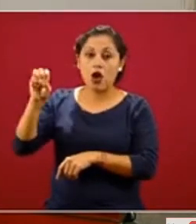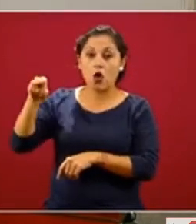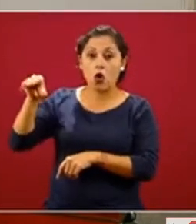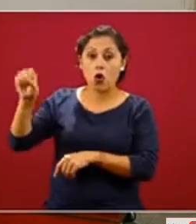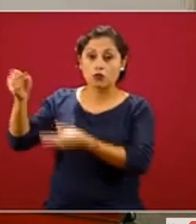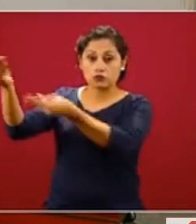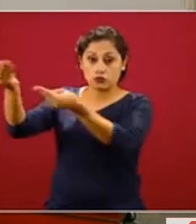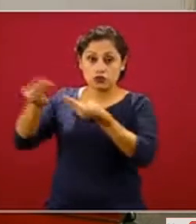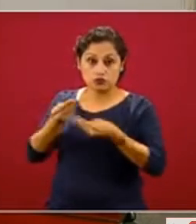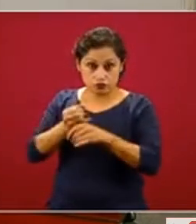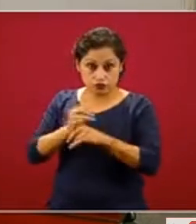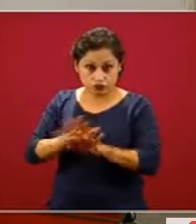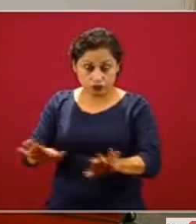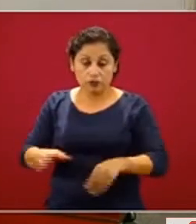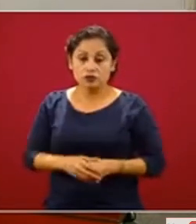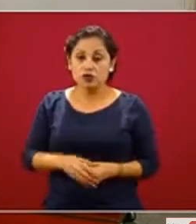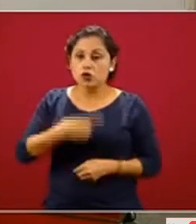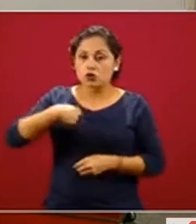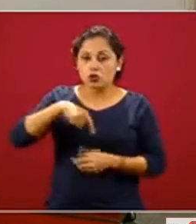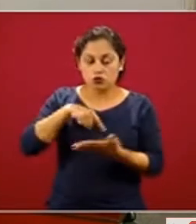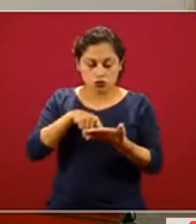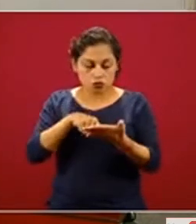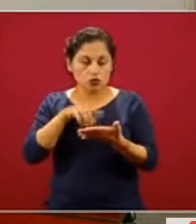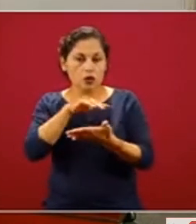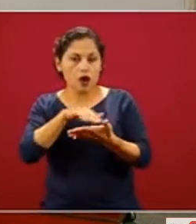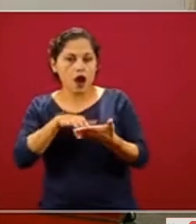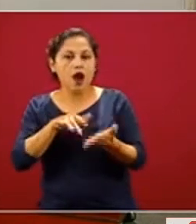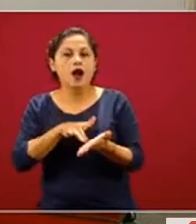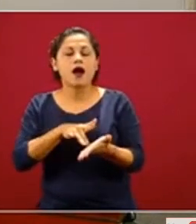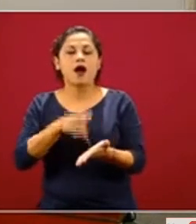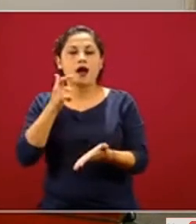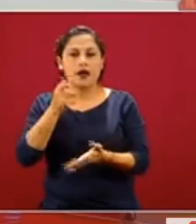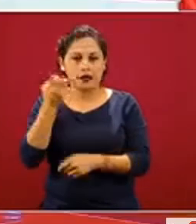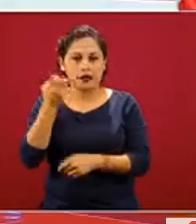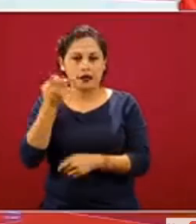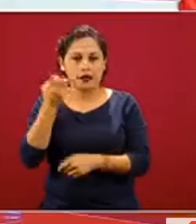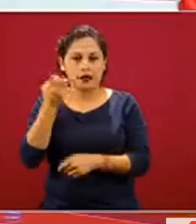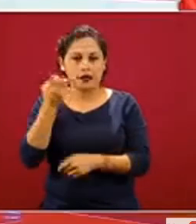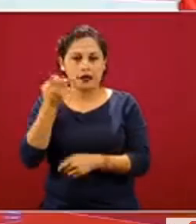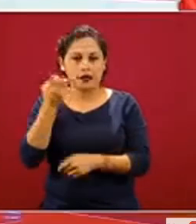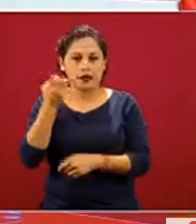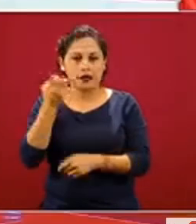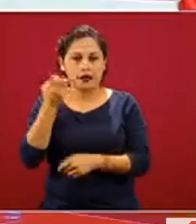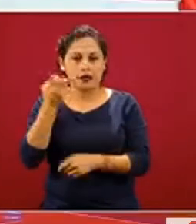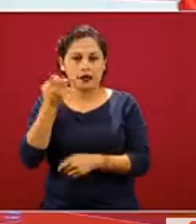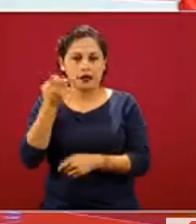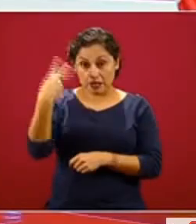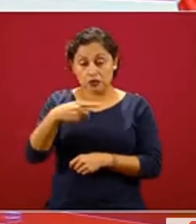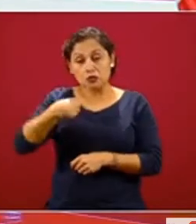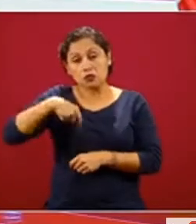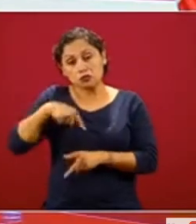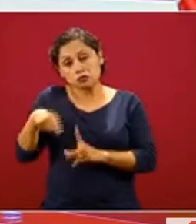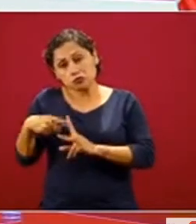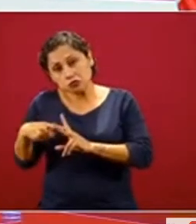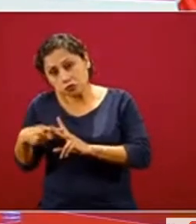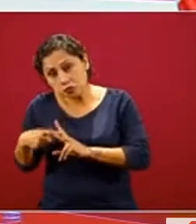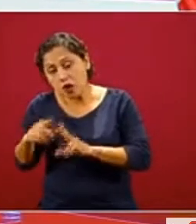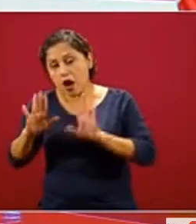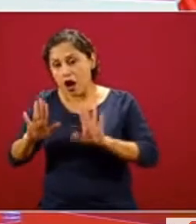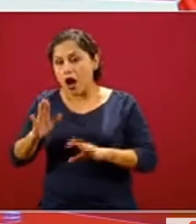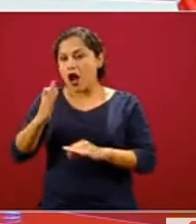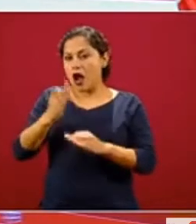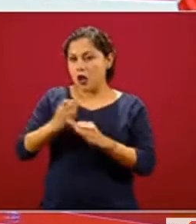Salud. Y decidimos utilizar esa, que era el elemento de evidencia disponible, y estimamos con un método que hoy consideramos